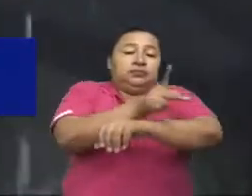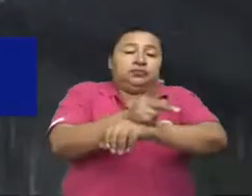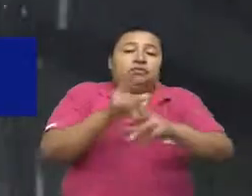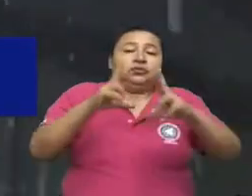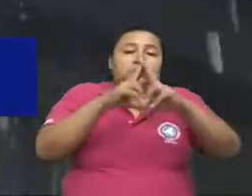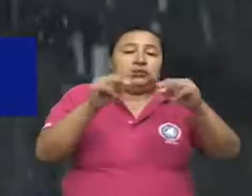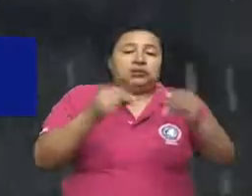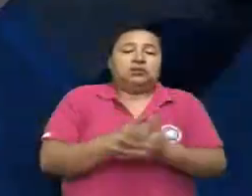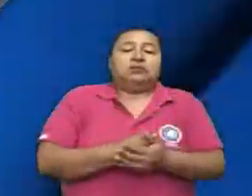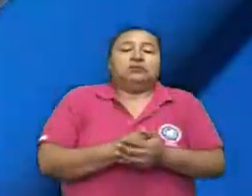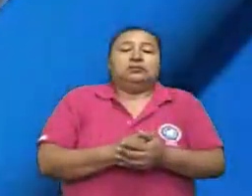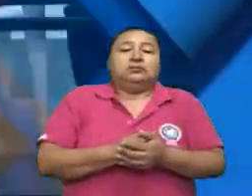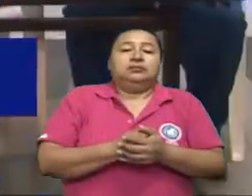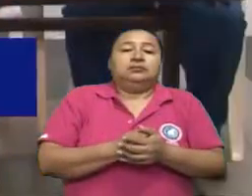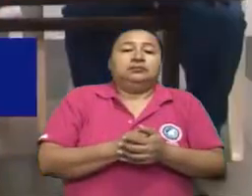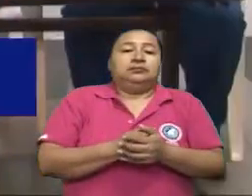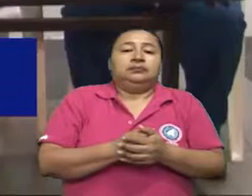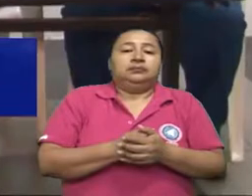nicaragüense.